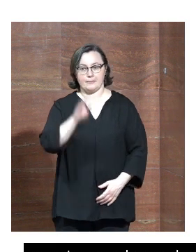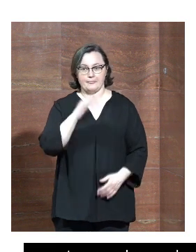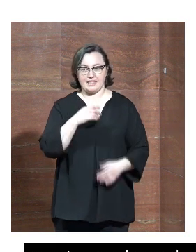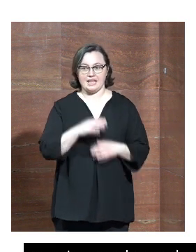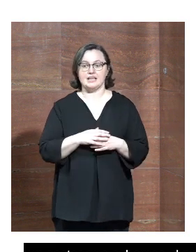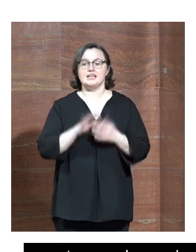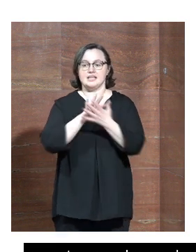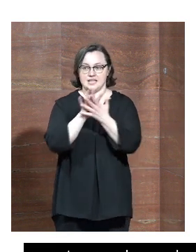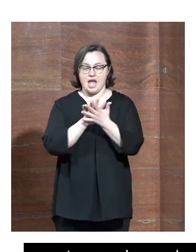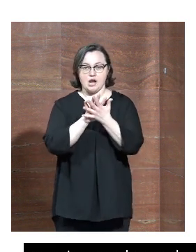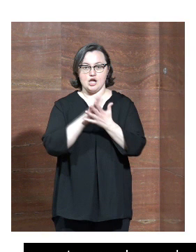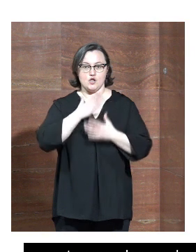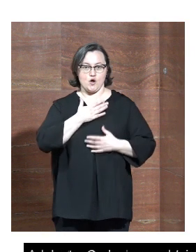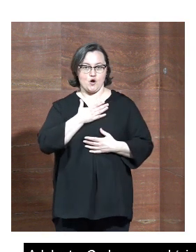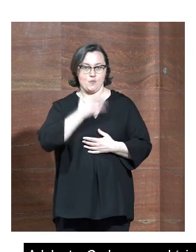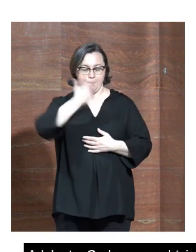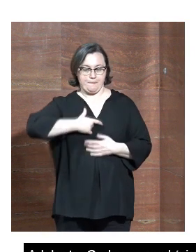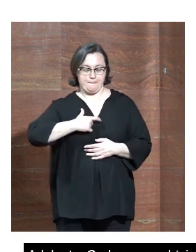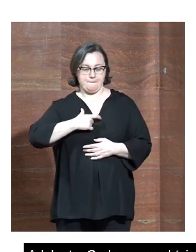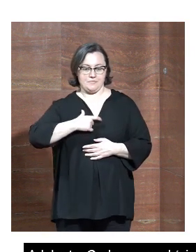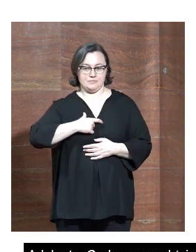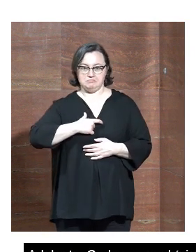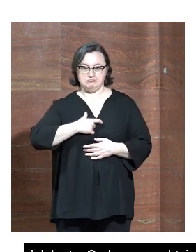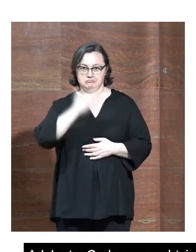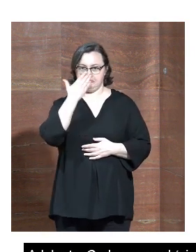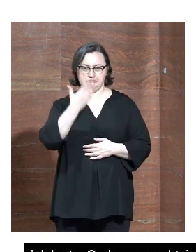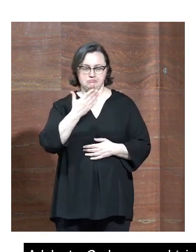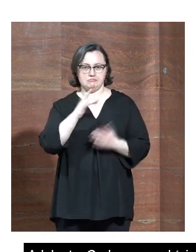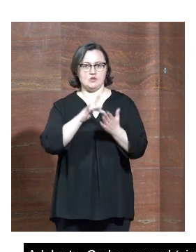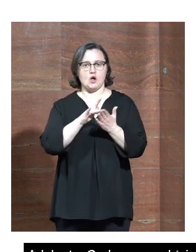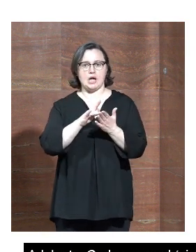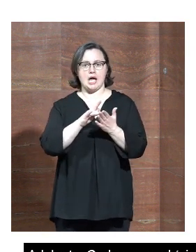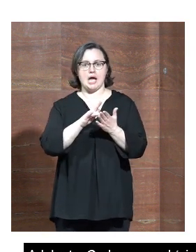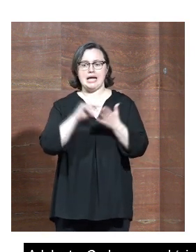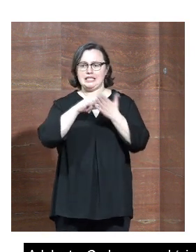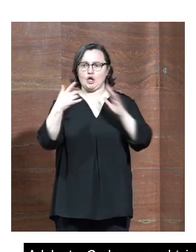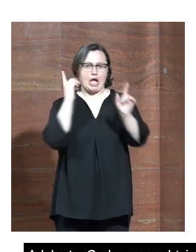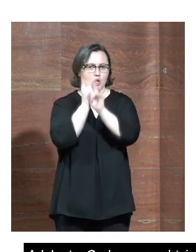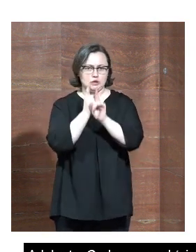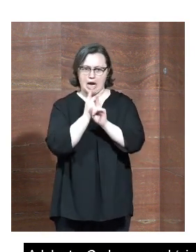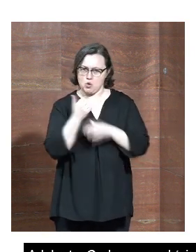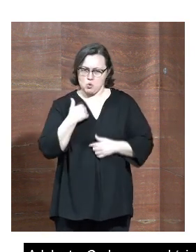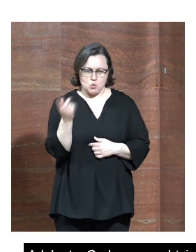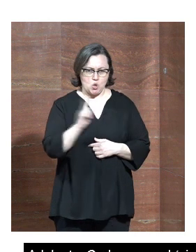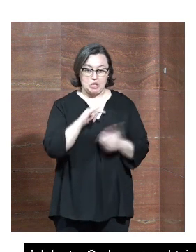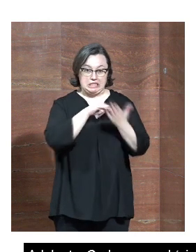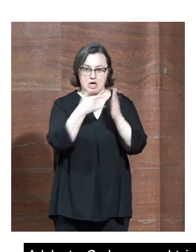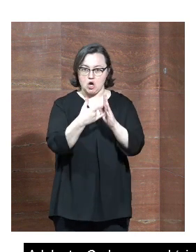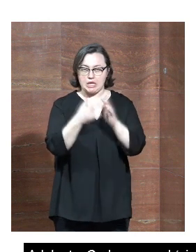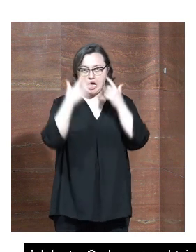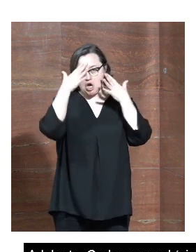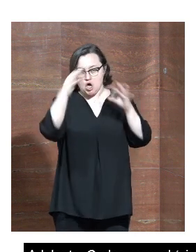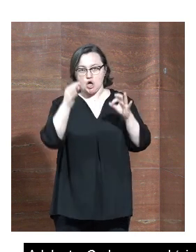Comentar que yo no estoy en absoluto en contra de la tecnología. La tecnología,